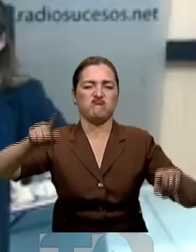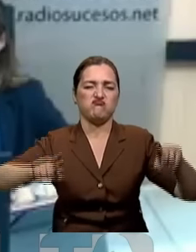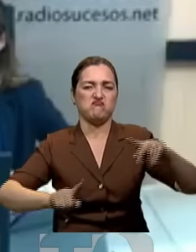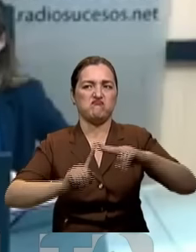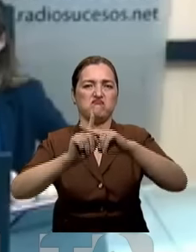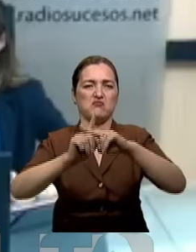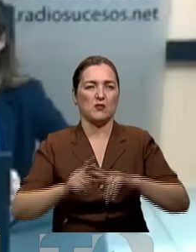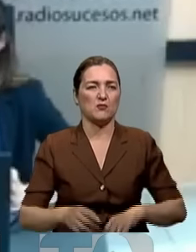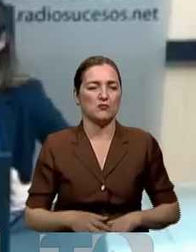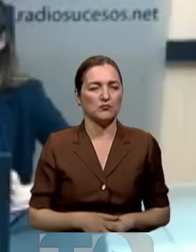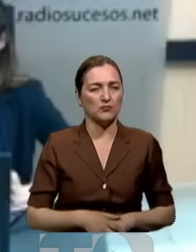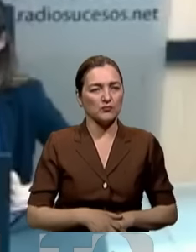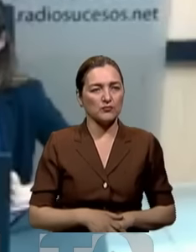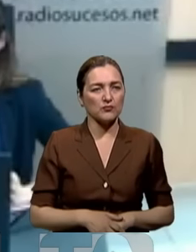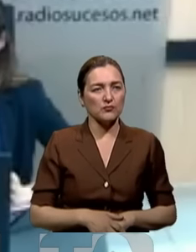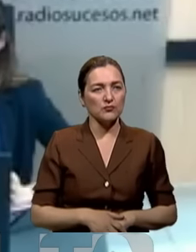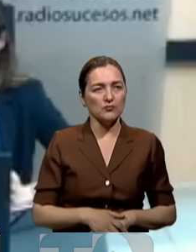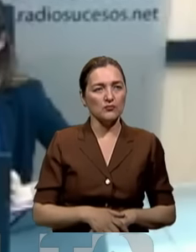ha crecido y hemos recuperado